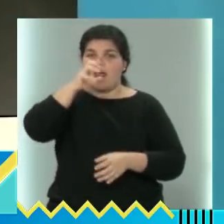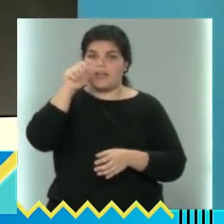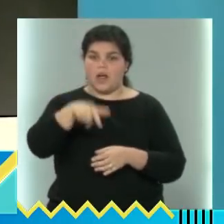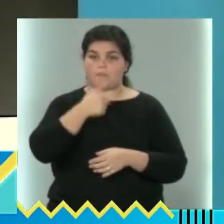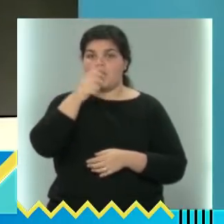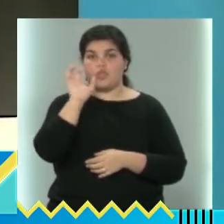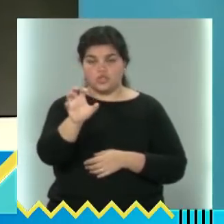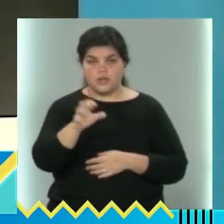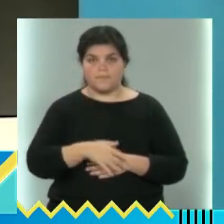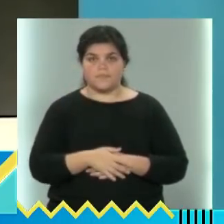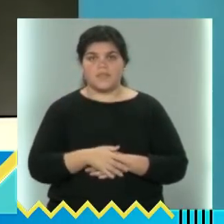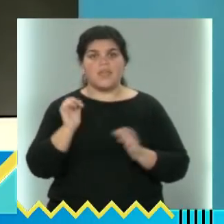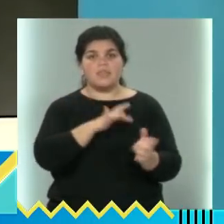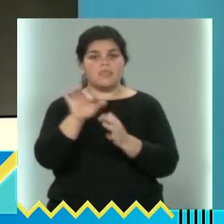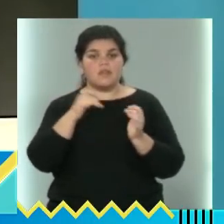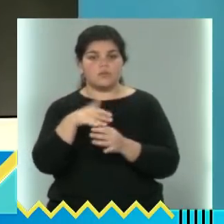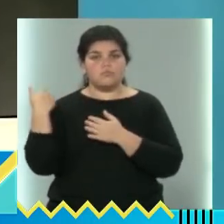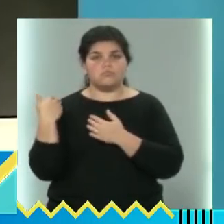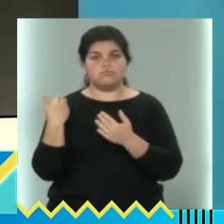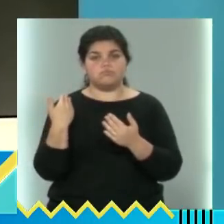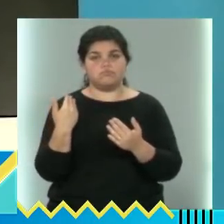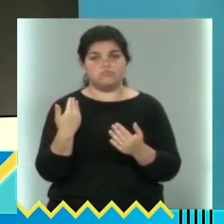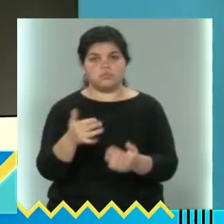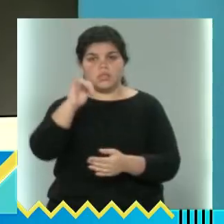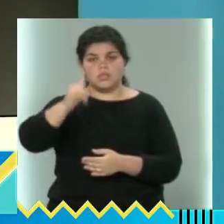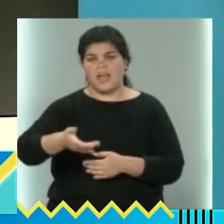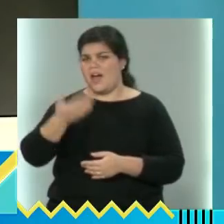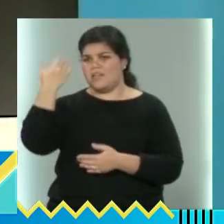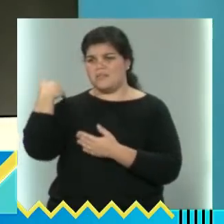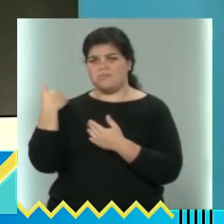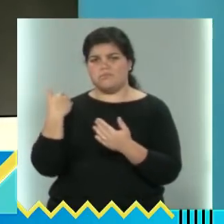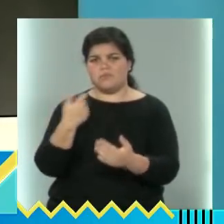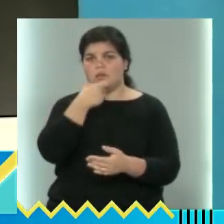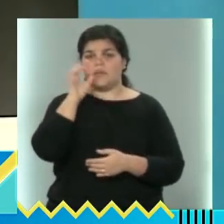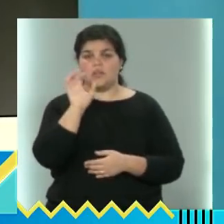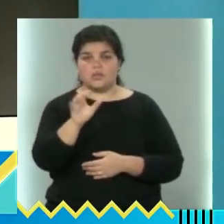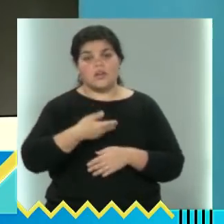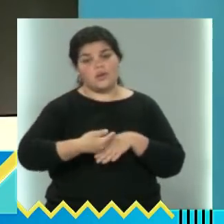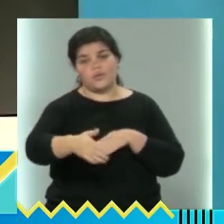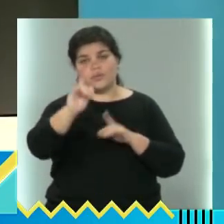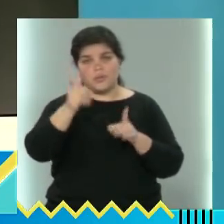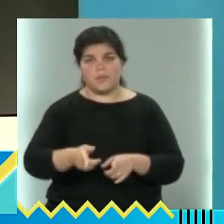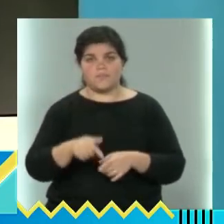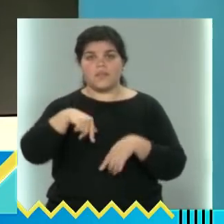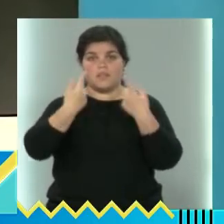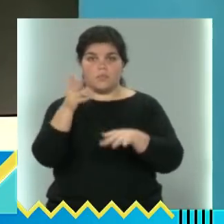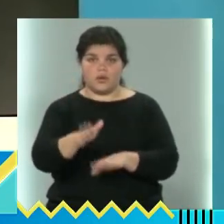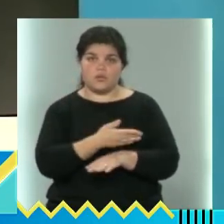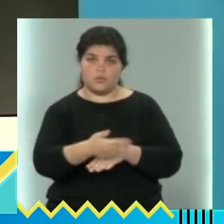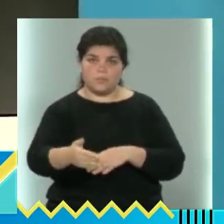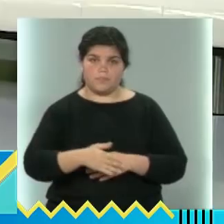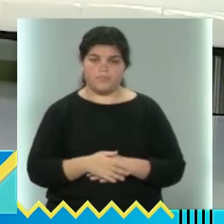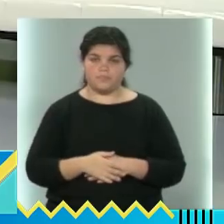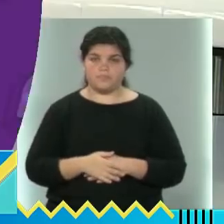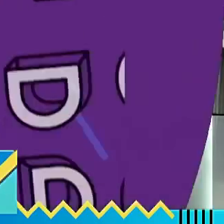En la provincia de Mendoza, una discusión que se viene dando hace mucho tiempo en la provincia y va a seguir dando que hablar. Enseguida seguimos con más distintos